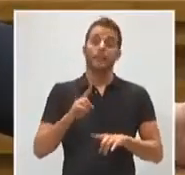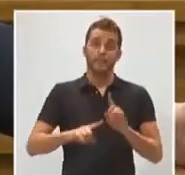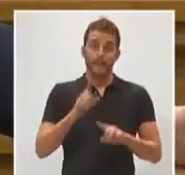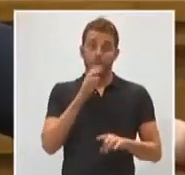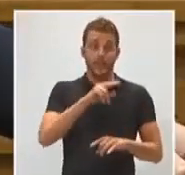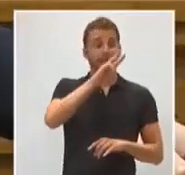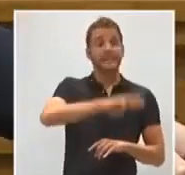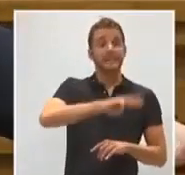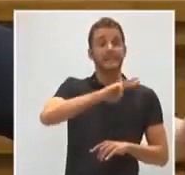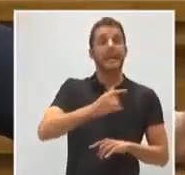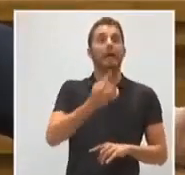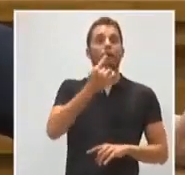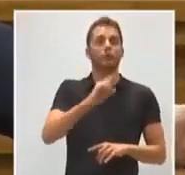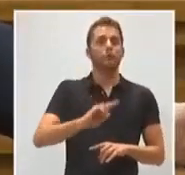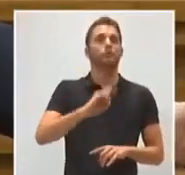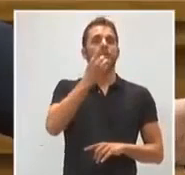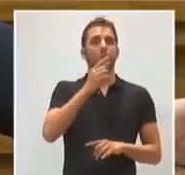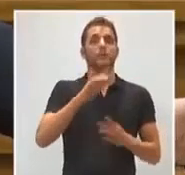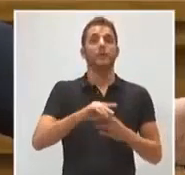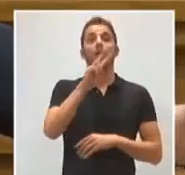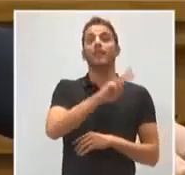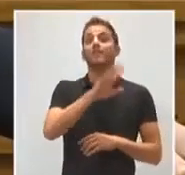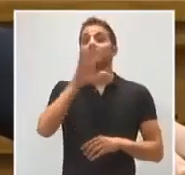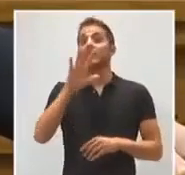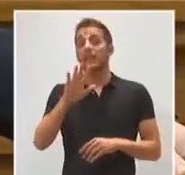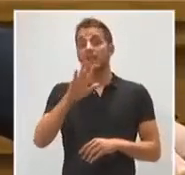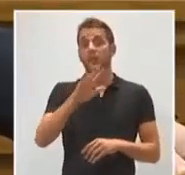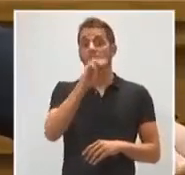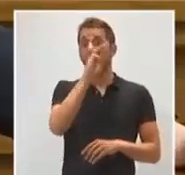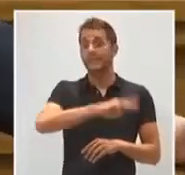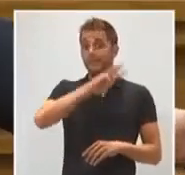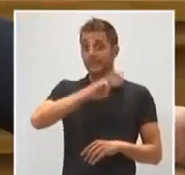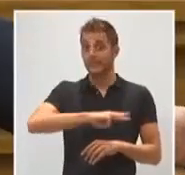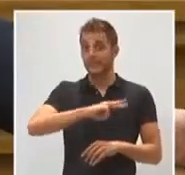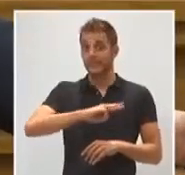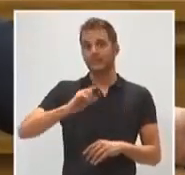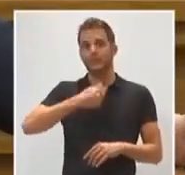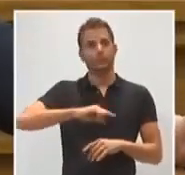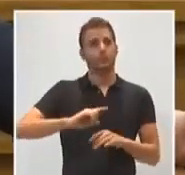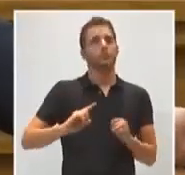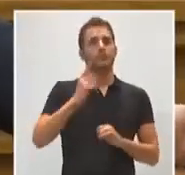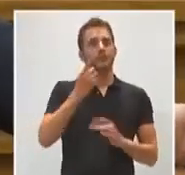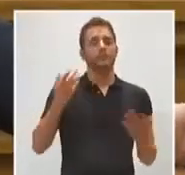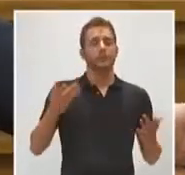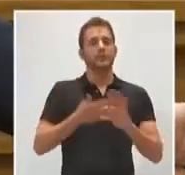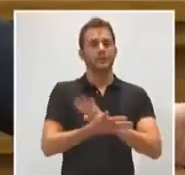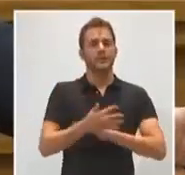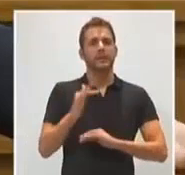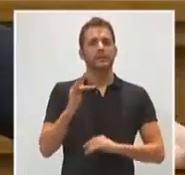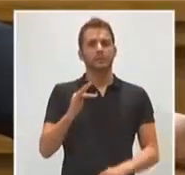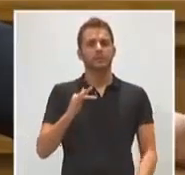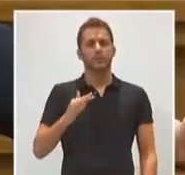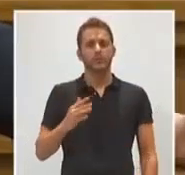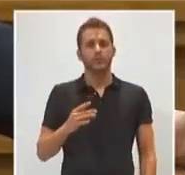vamos de 25 trimestres en 24 hemos estado en el podio de la confianza empresarial cosa que evidentemente responde a mucho estado de opinión